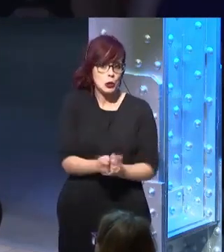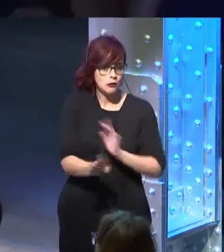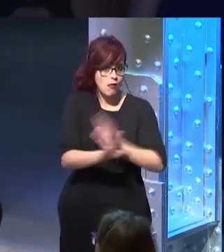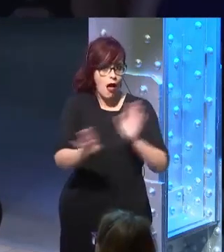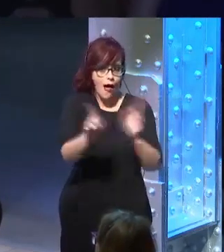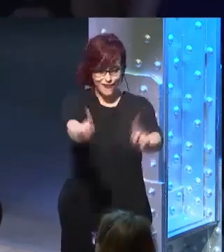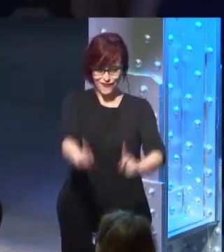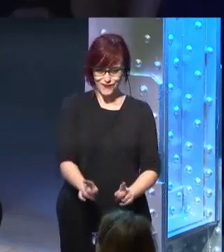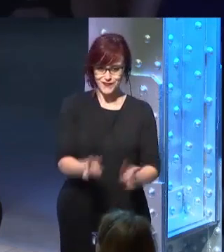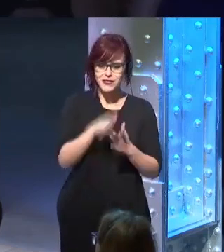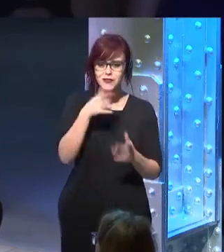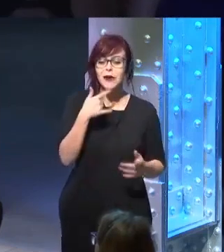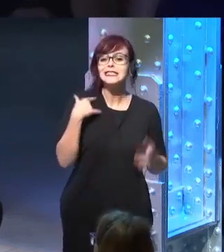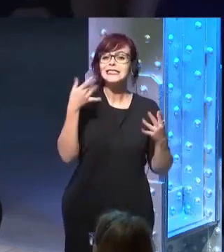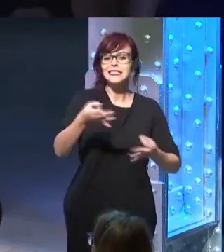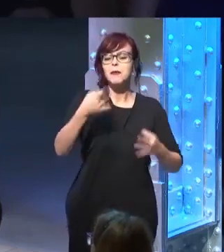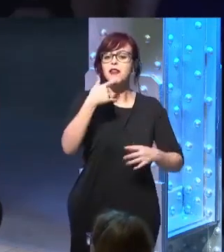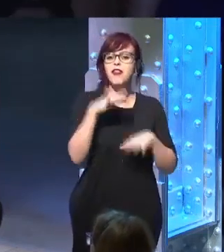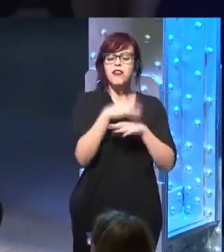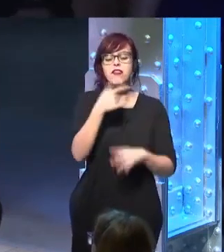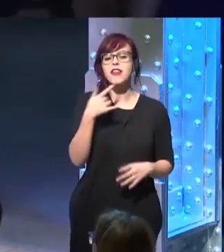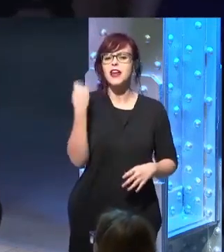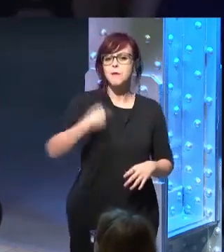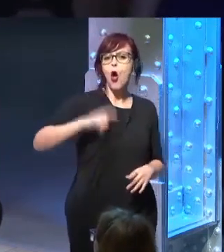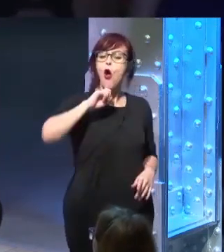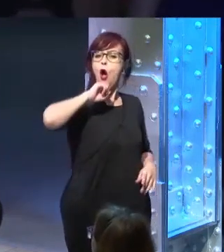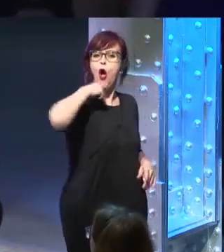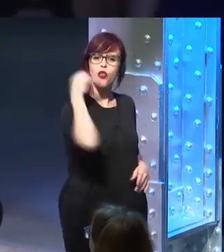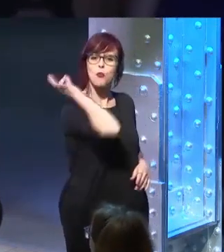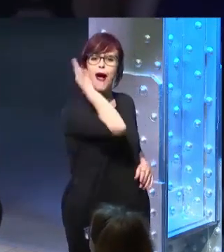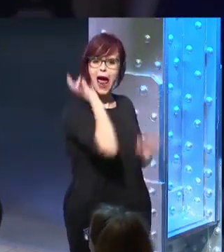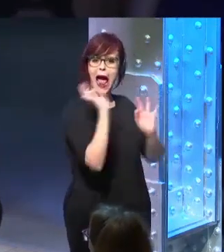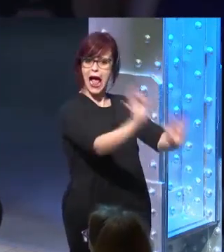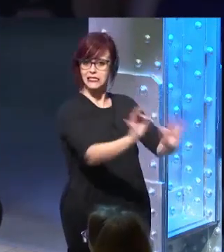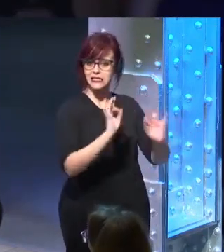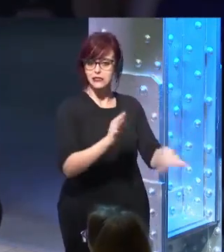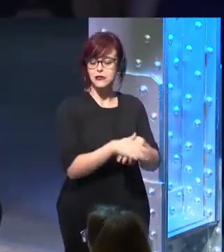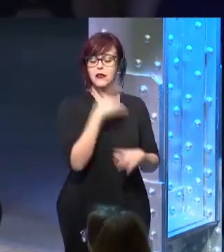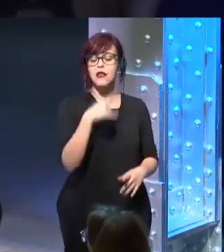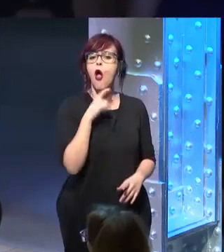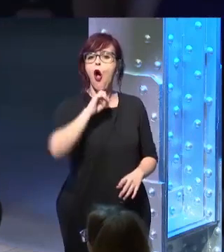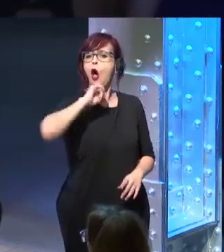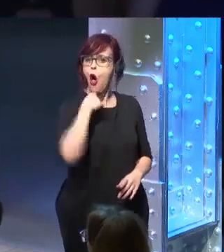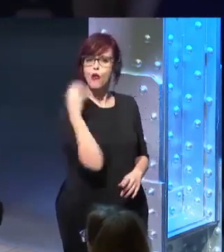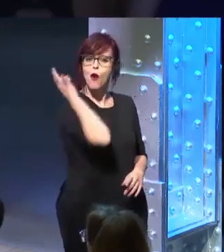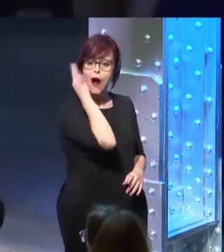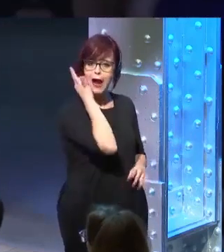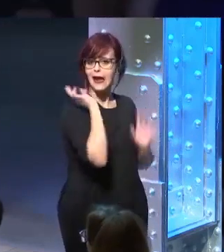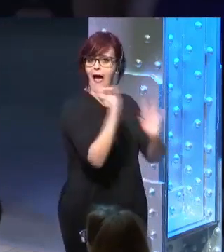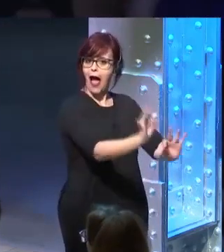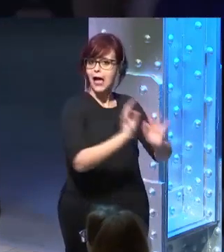todo esto está relacionado con la misoginia. Muchas veces escuchamos esto y se culpa a la misoginia. Para